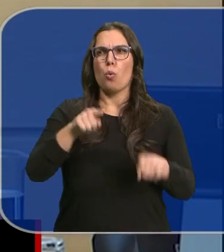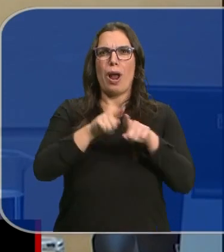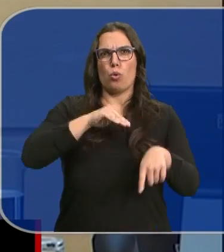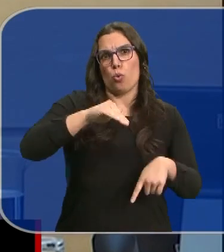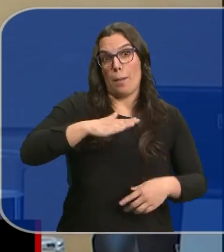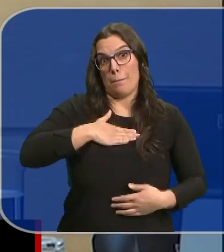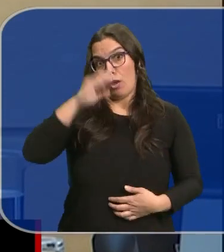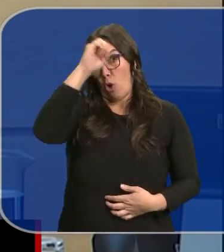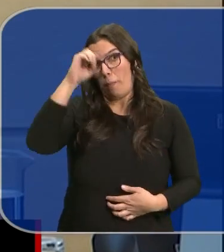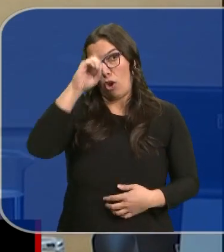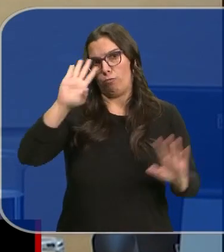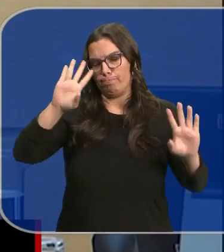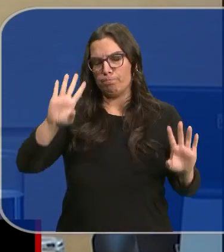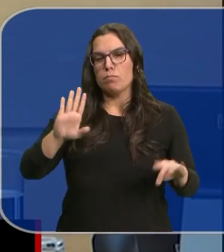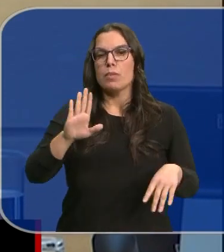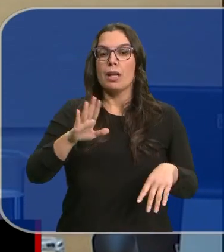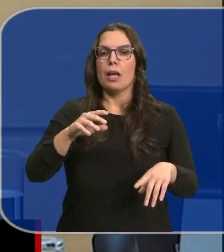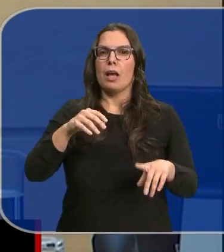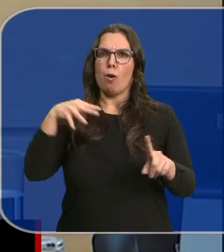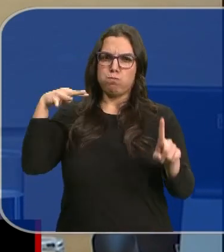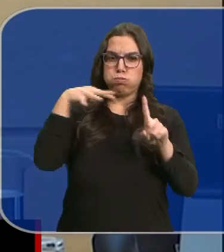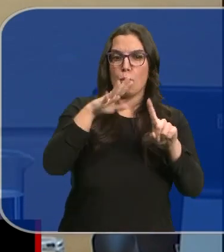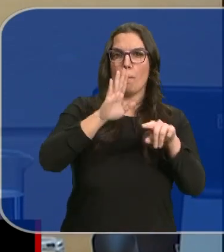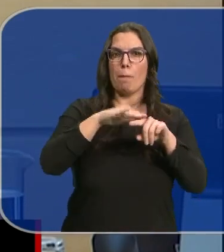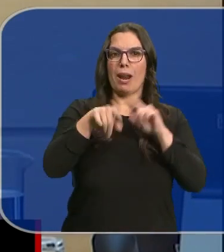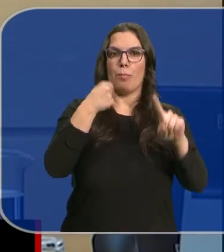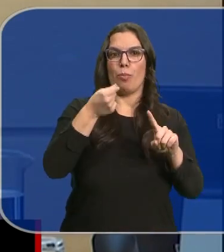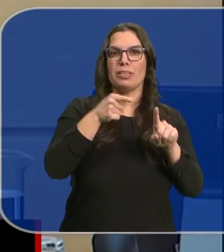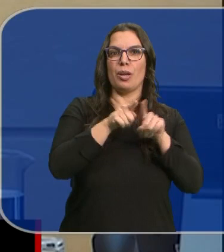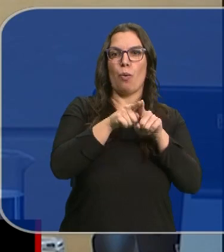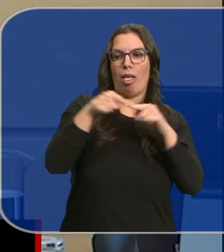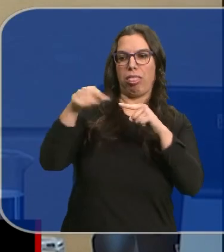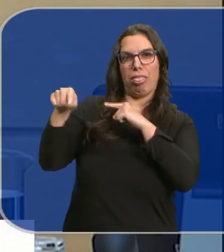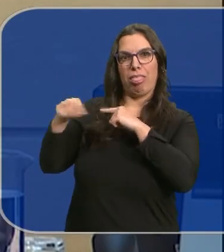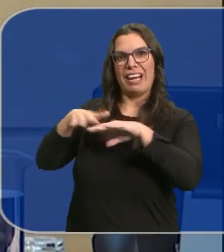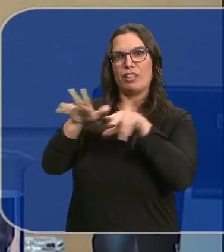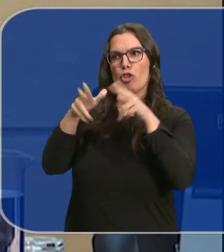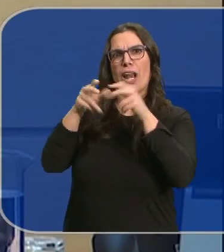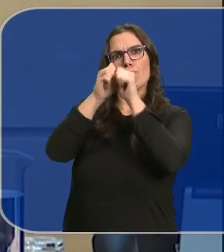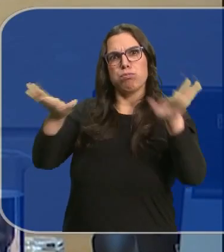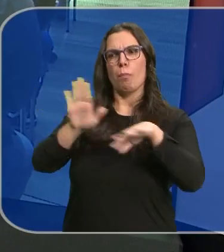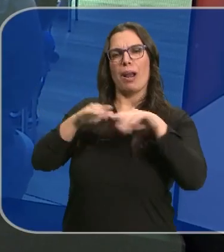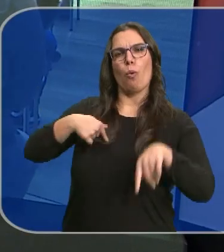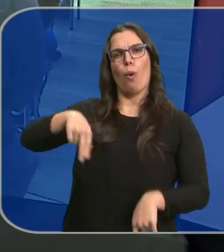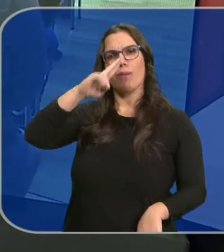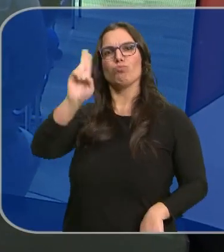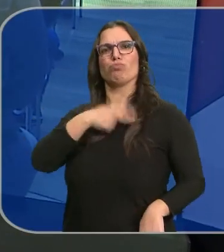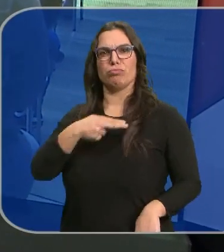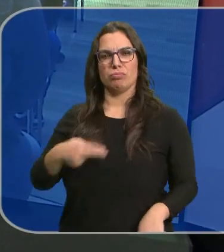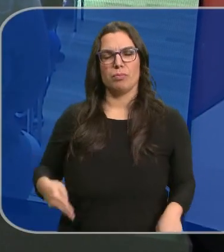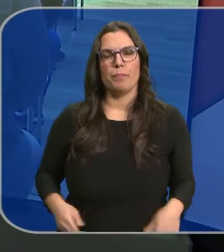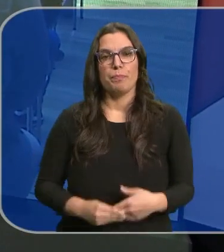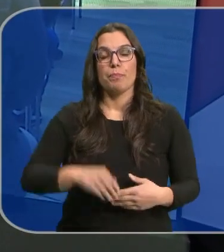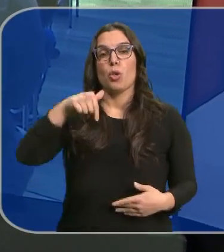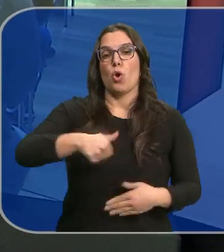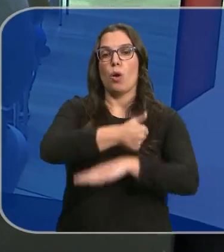mi punto de vista, por llamarlo de alguna manera, para alardear ante sus iguales mediante la comunicación a través de redes sociales. Hoy se